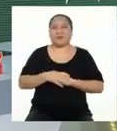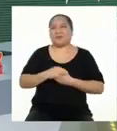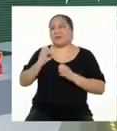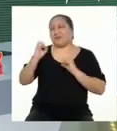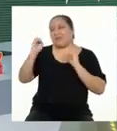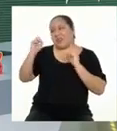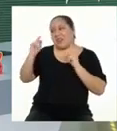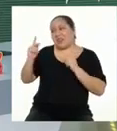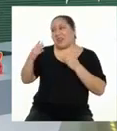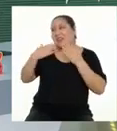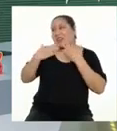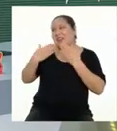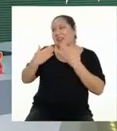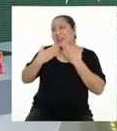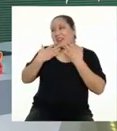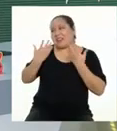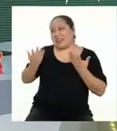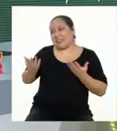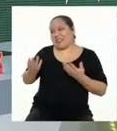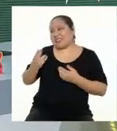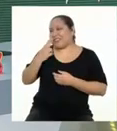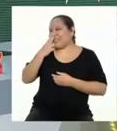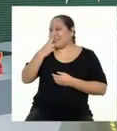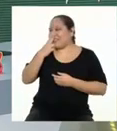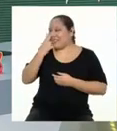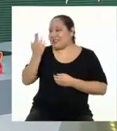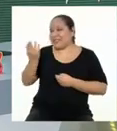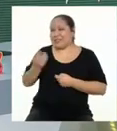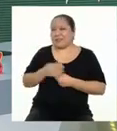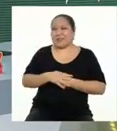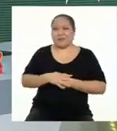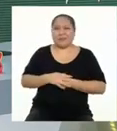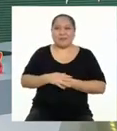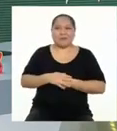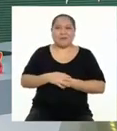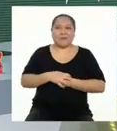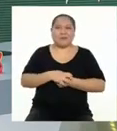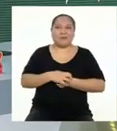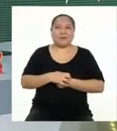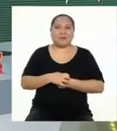Ok, gracias igual, Tocino.